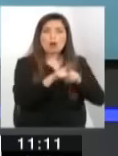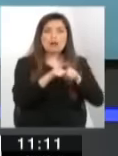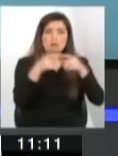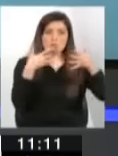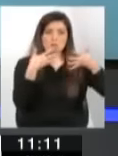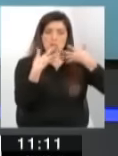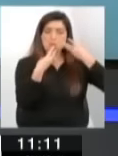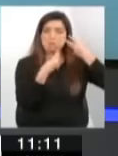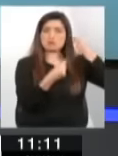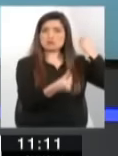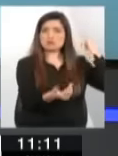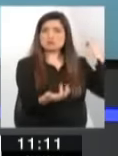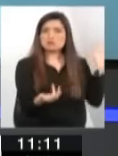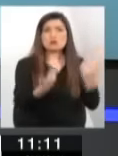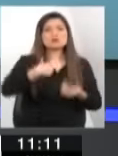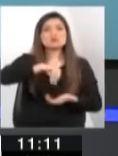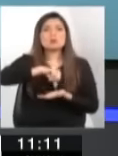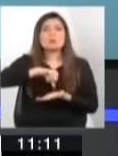como país yo creo que nos encantan ver las cosas.